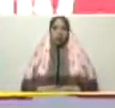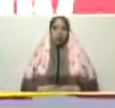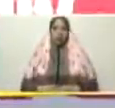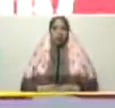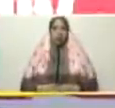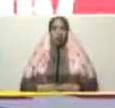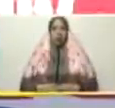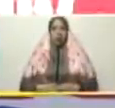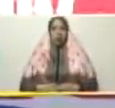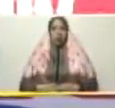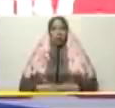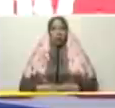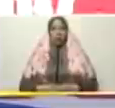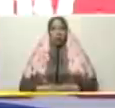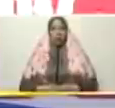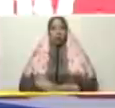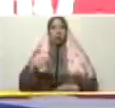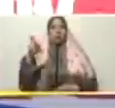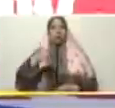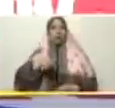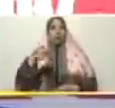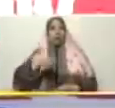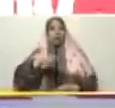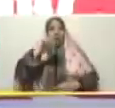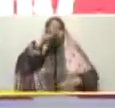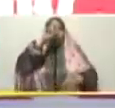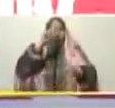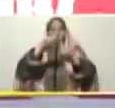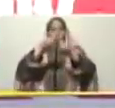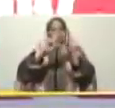en su amerita que repensemos todo